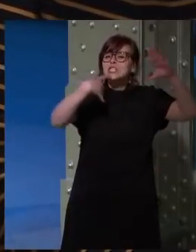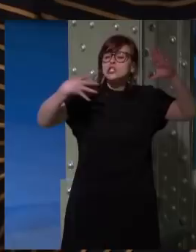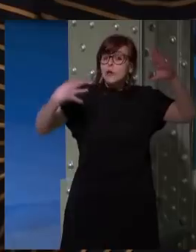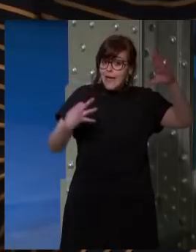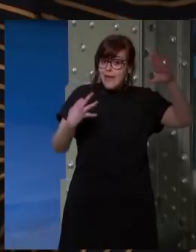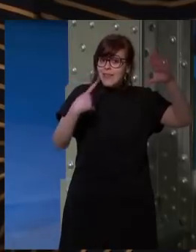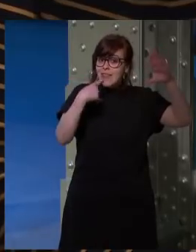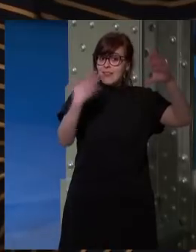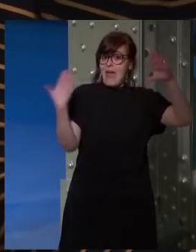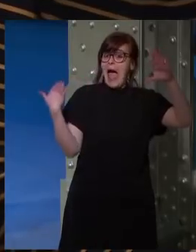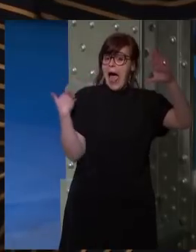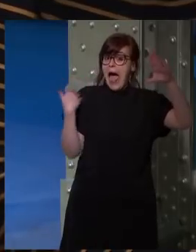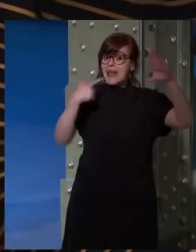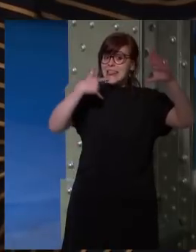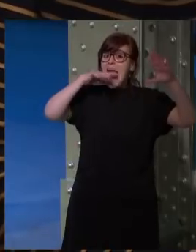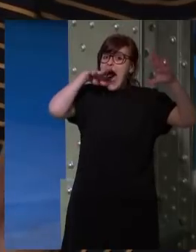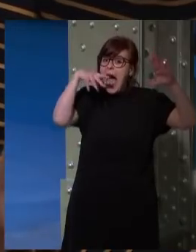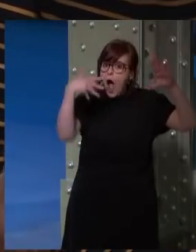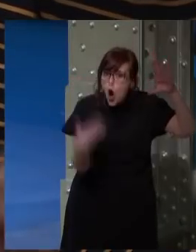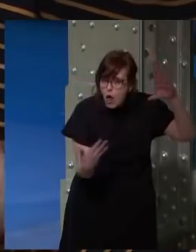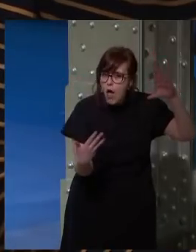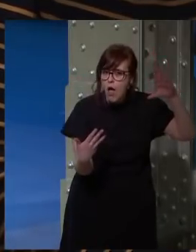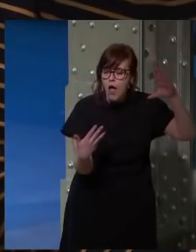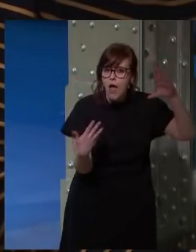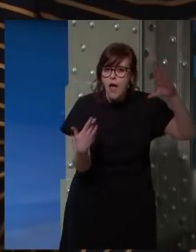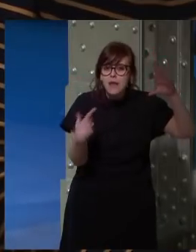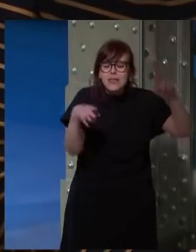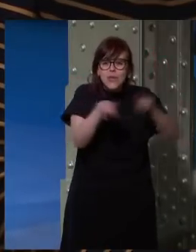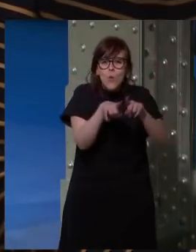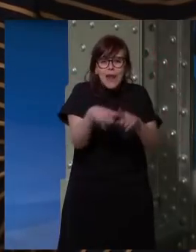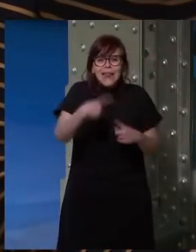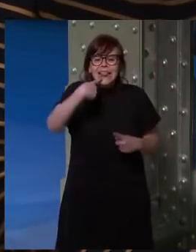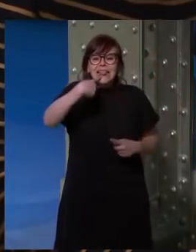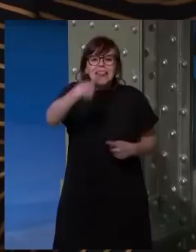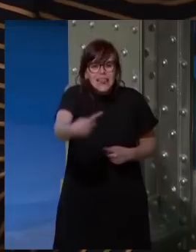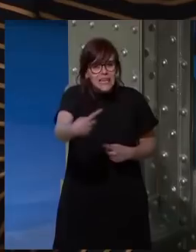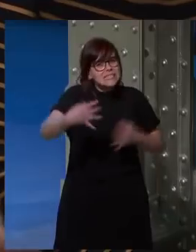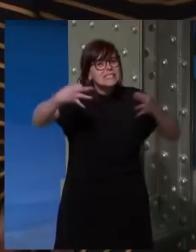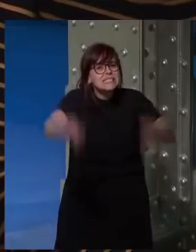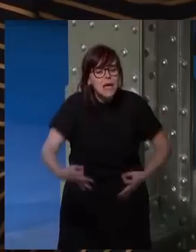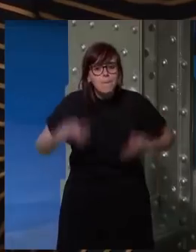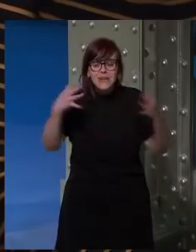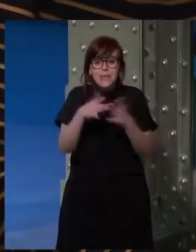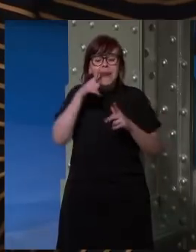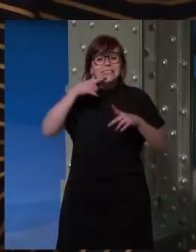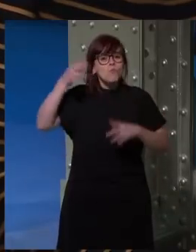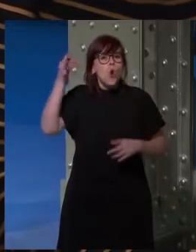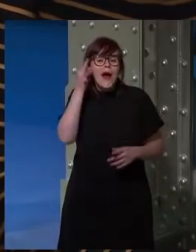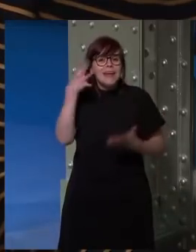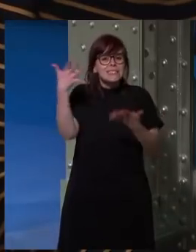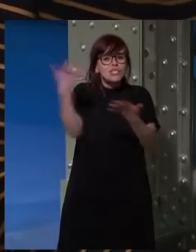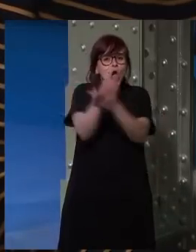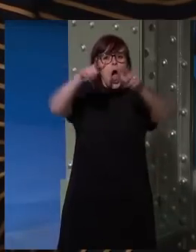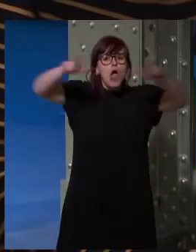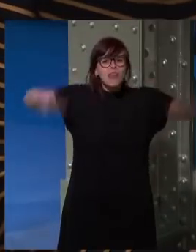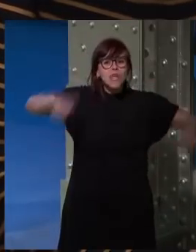están diciendo las compañeras que escriben libros como Sandra y todas las que estamos en esta sala, junto a